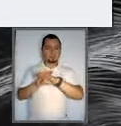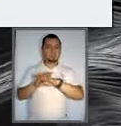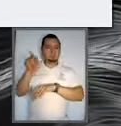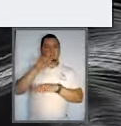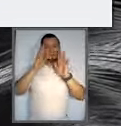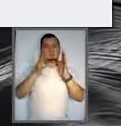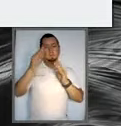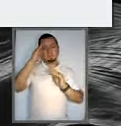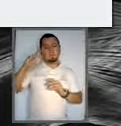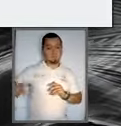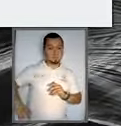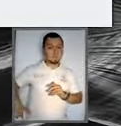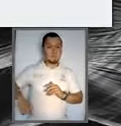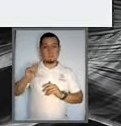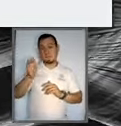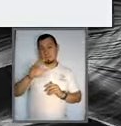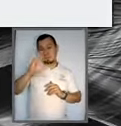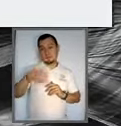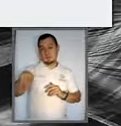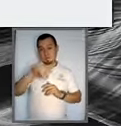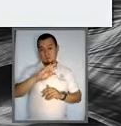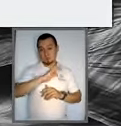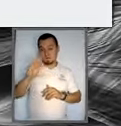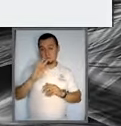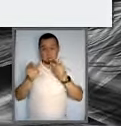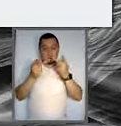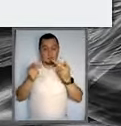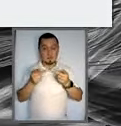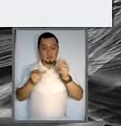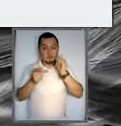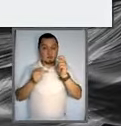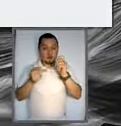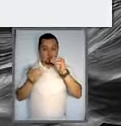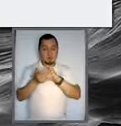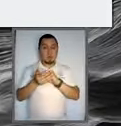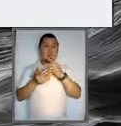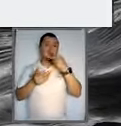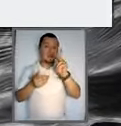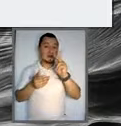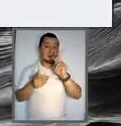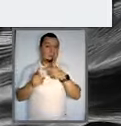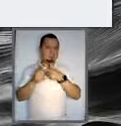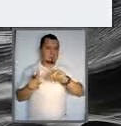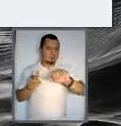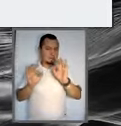lo comentamos con el gobernador, que lo único cierto en este momento pues es el dato duro y la ciencia, y es lo que